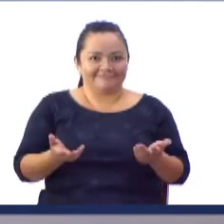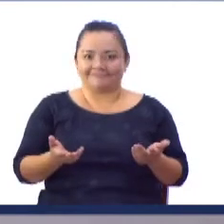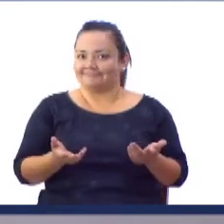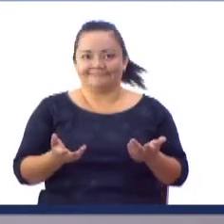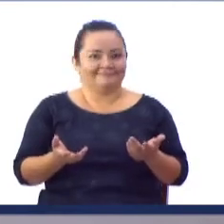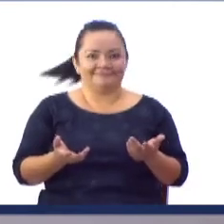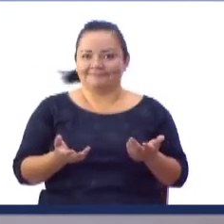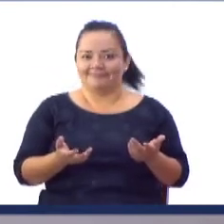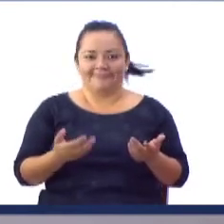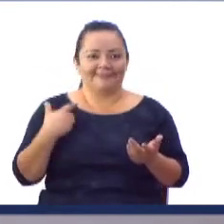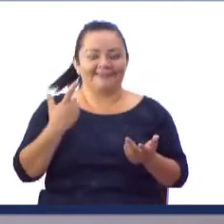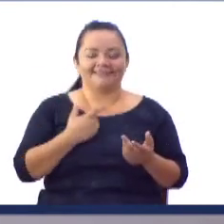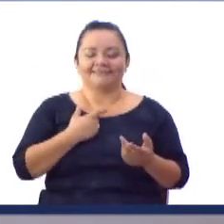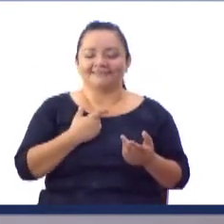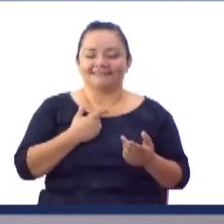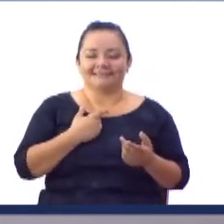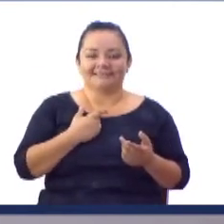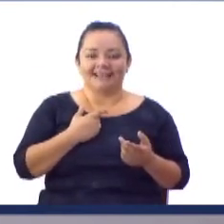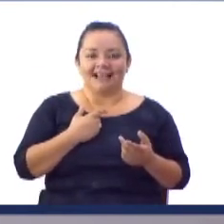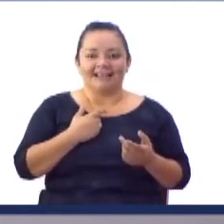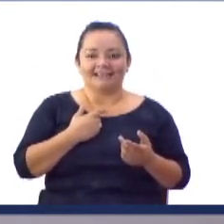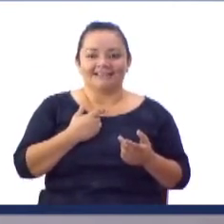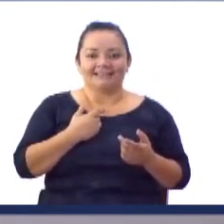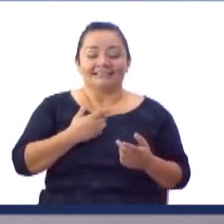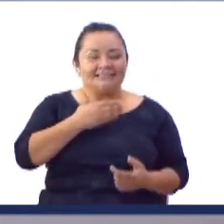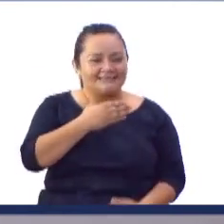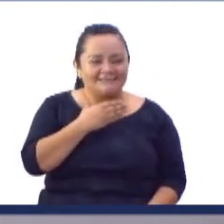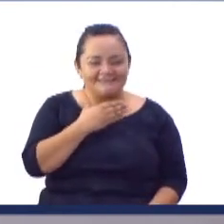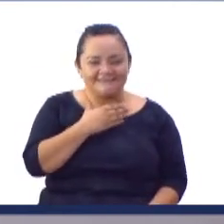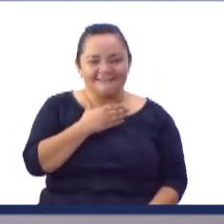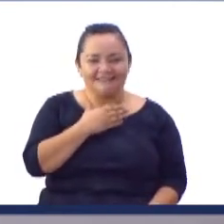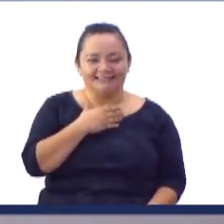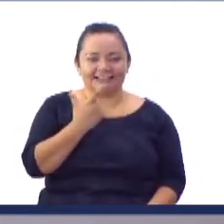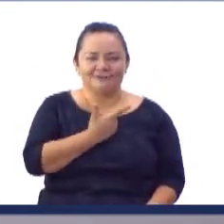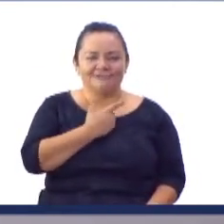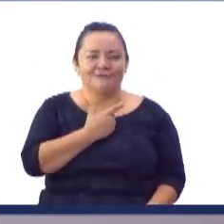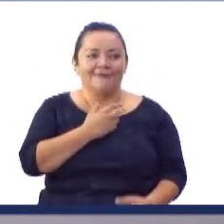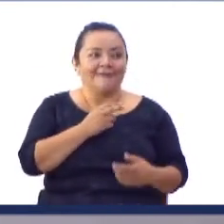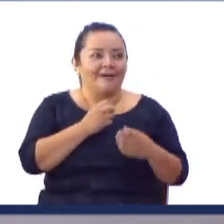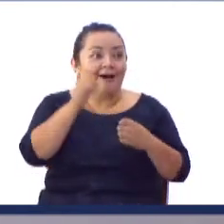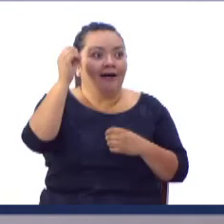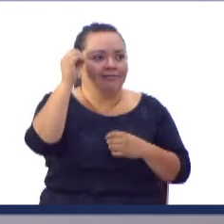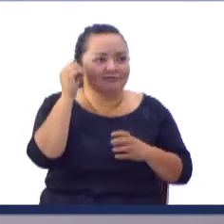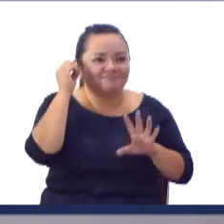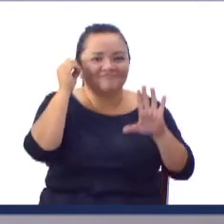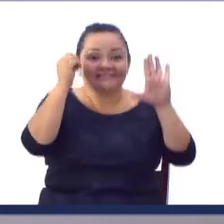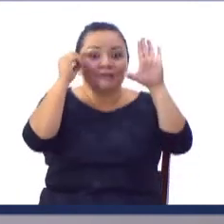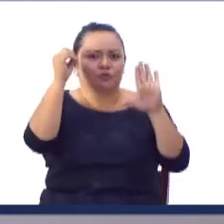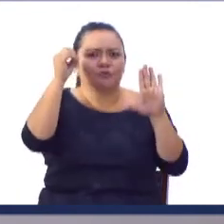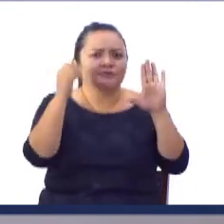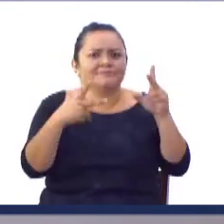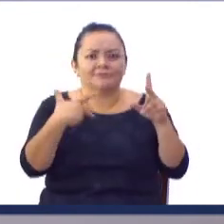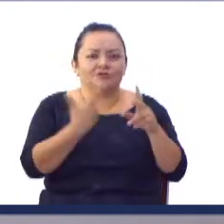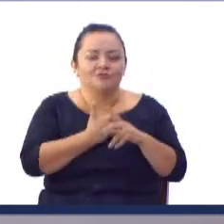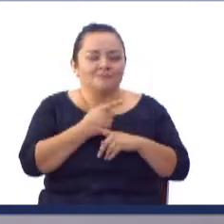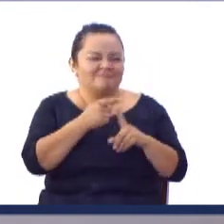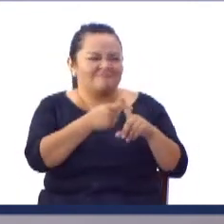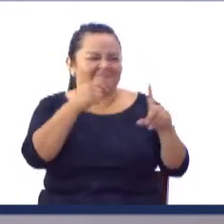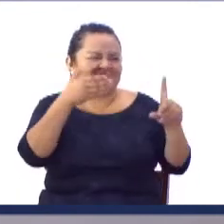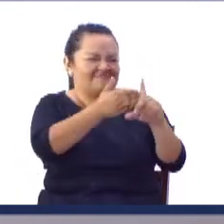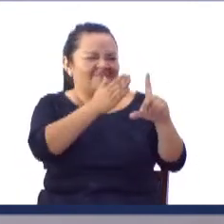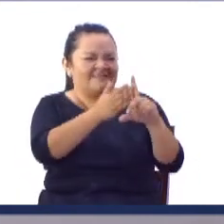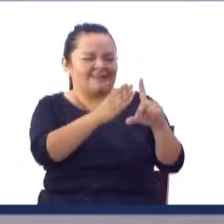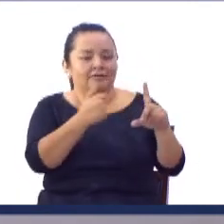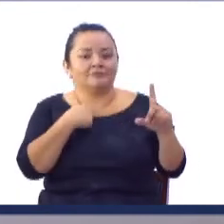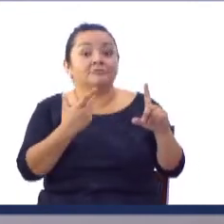es que nos pica la lengua por hacer lo contrario se ha fijado nos pica la lengua por propinar y entre más mal decaer